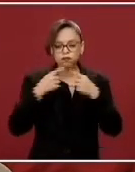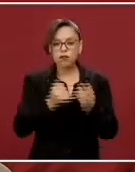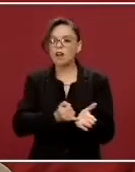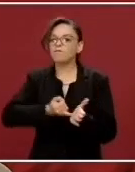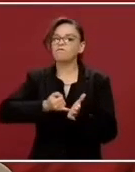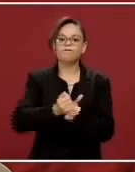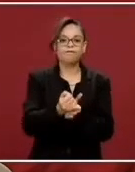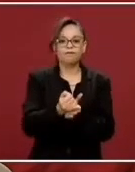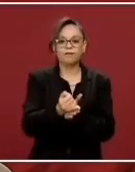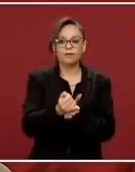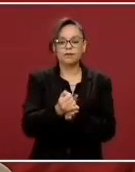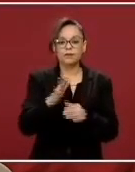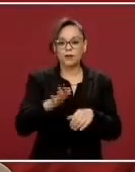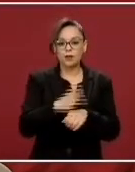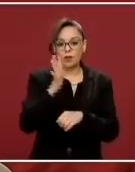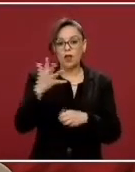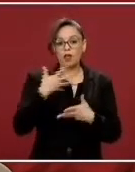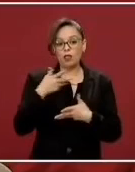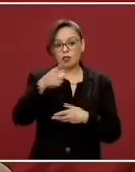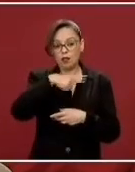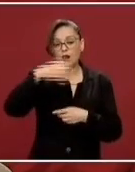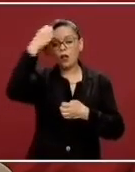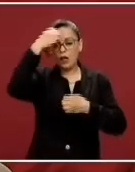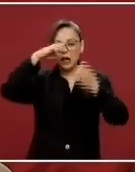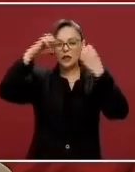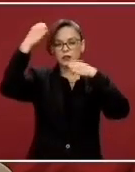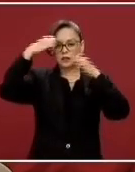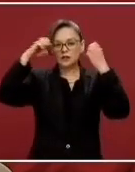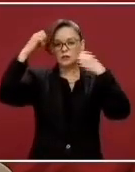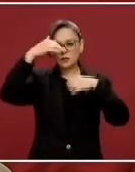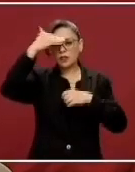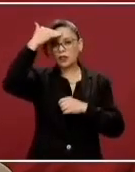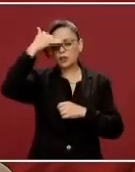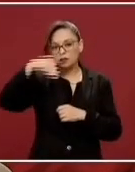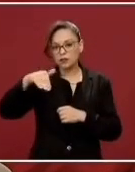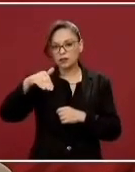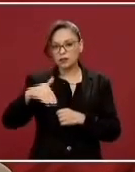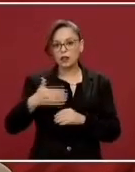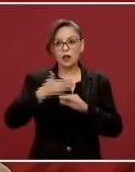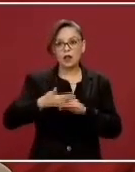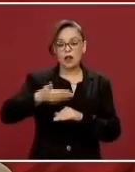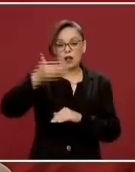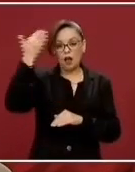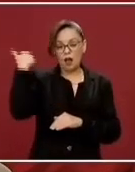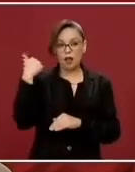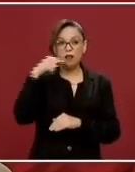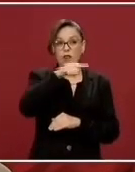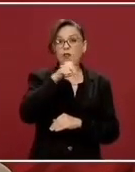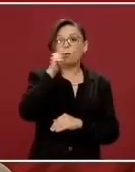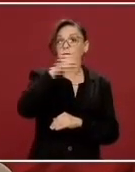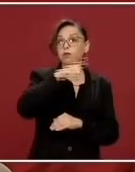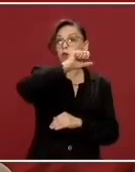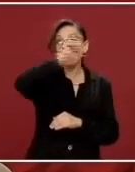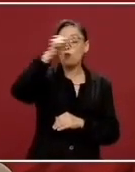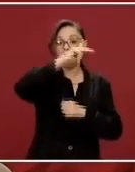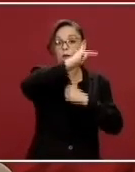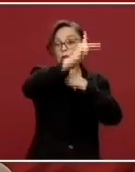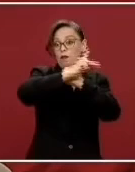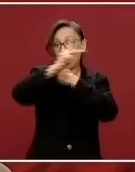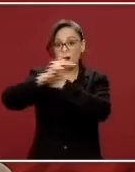tomando en cuenta la experiencia que se puede aprender de lo que ocurrió con la epidemia en los otros países, de